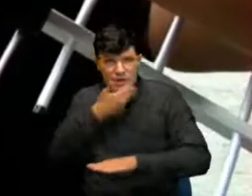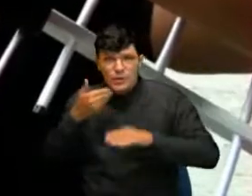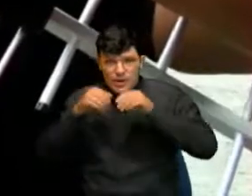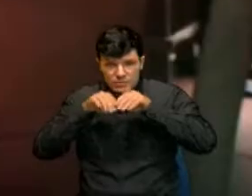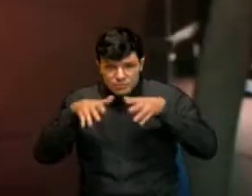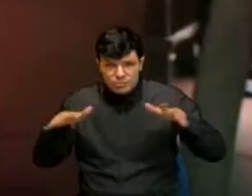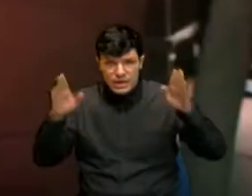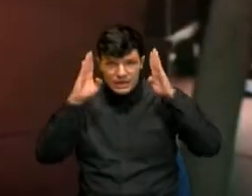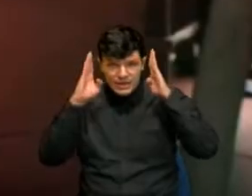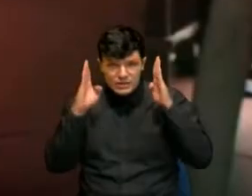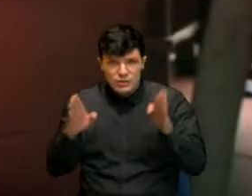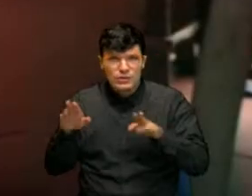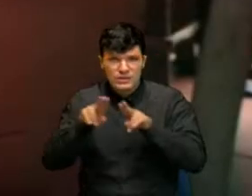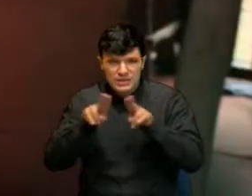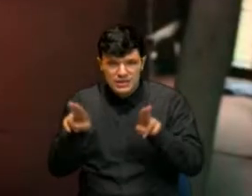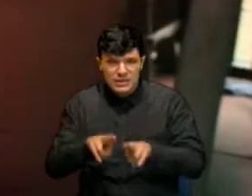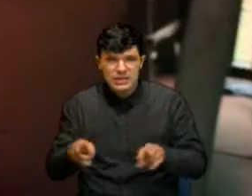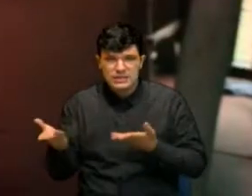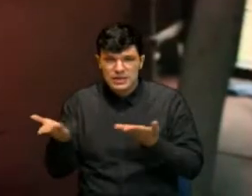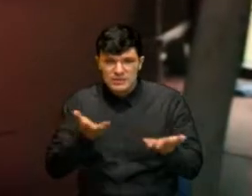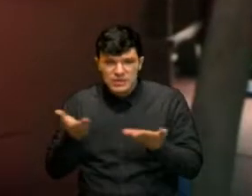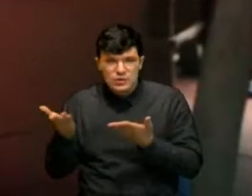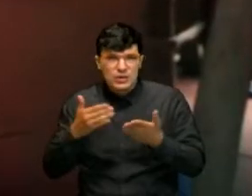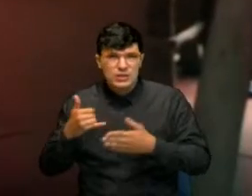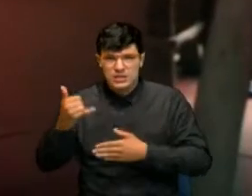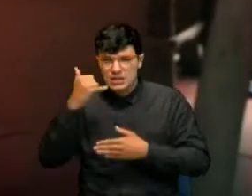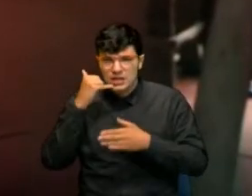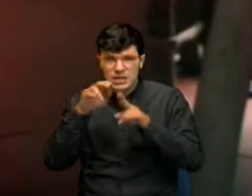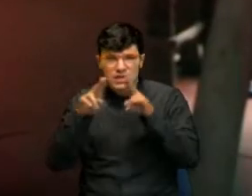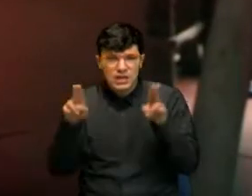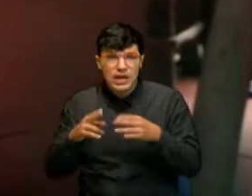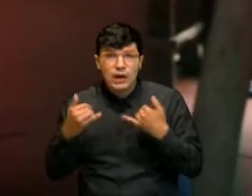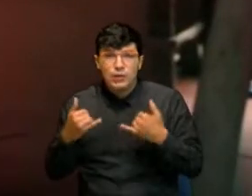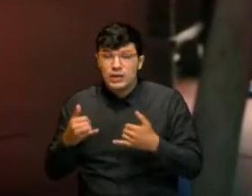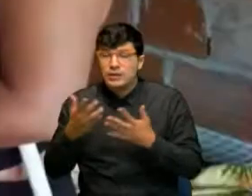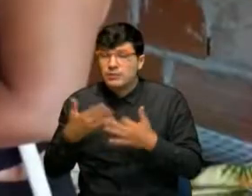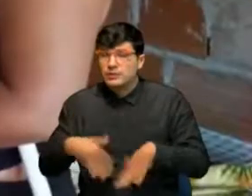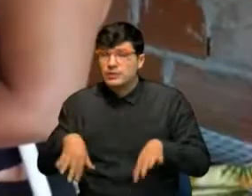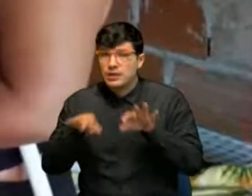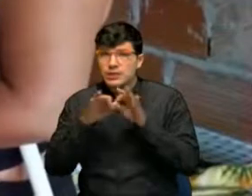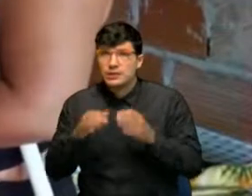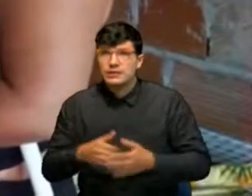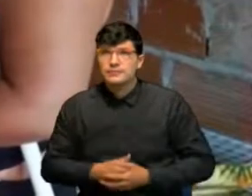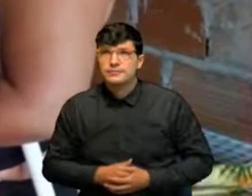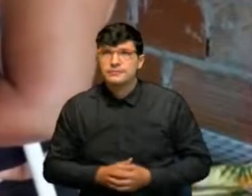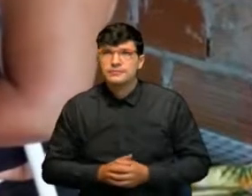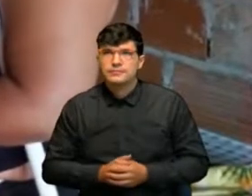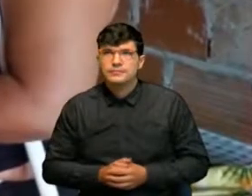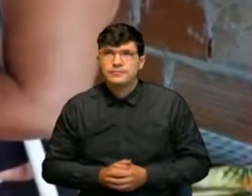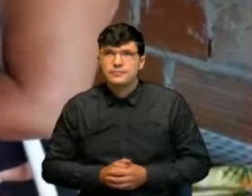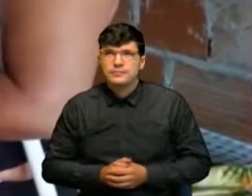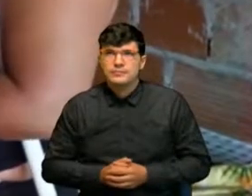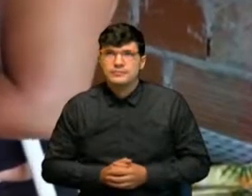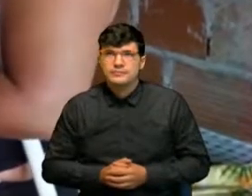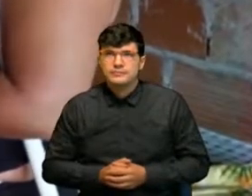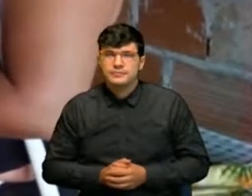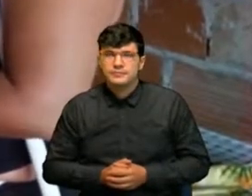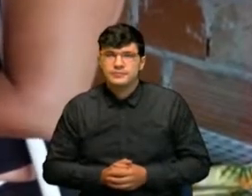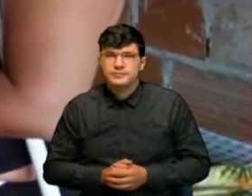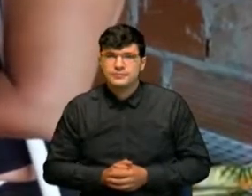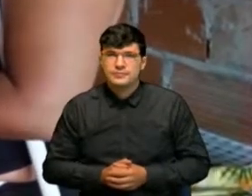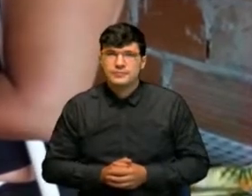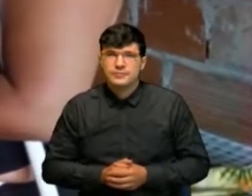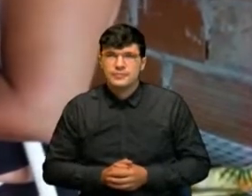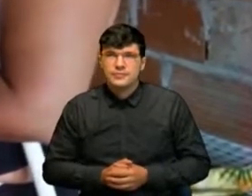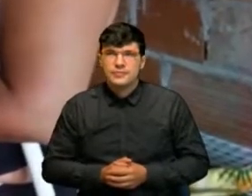en eso Colombia también había sido tímido. Era el país que menos tiempo de permiso de espectro tenía en toda América Latina y en el mundo. Ya